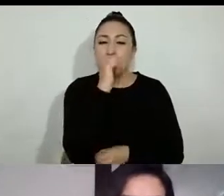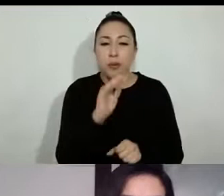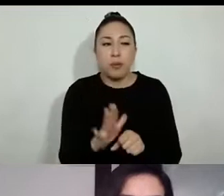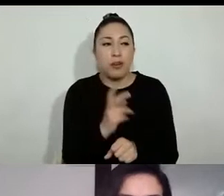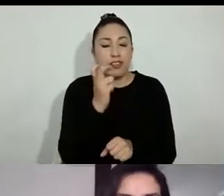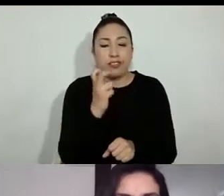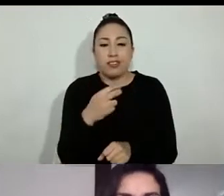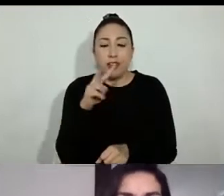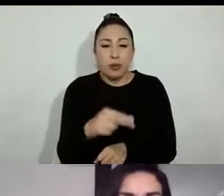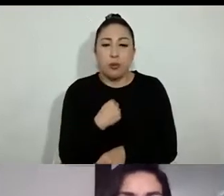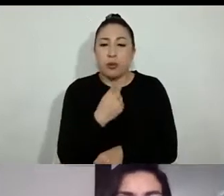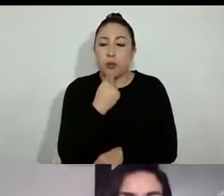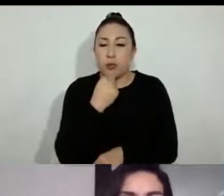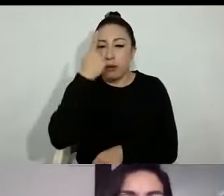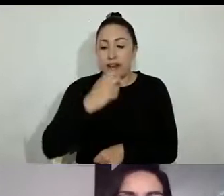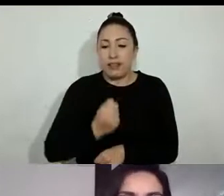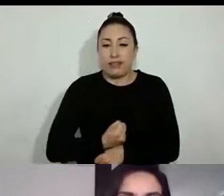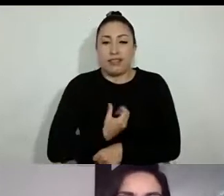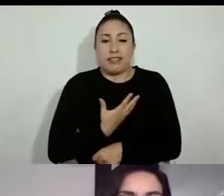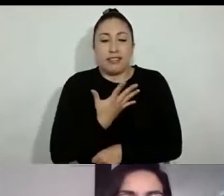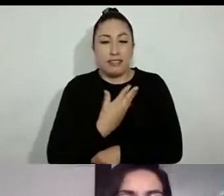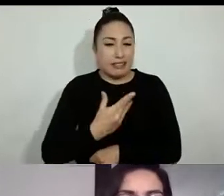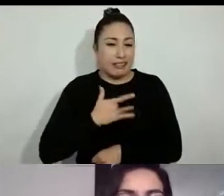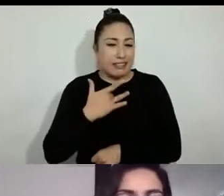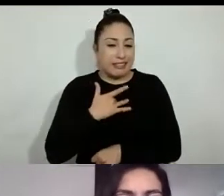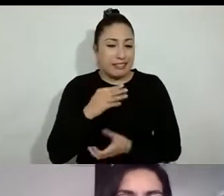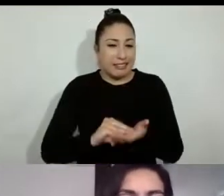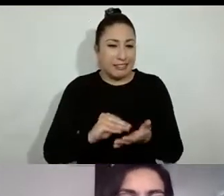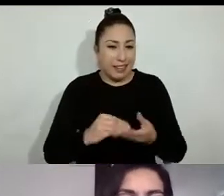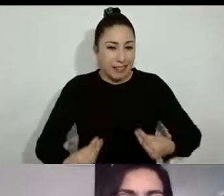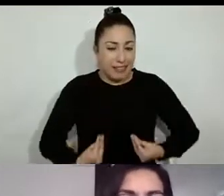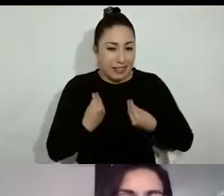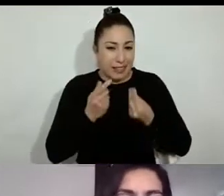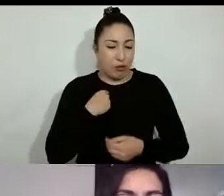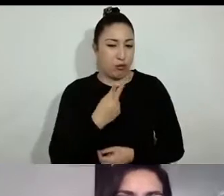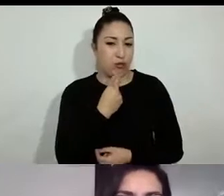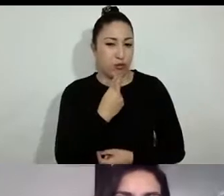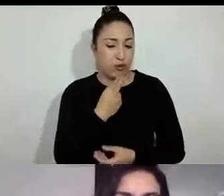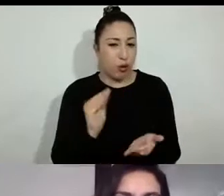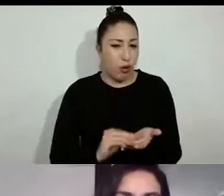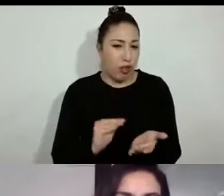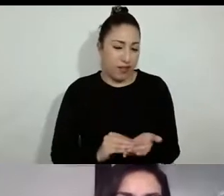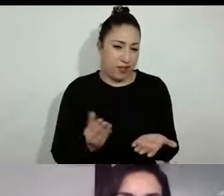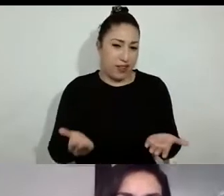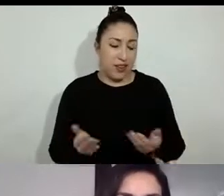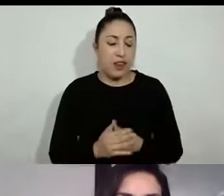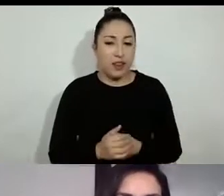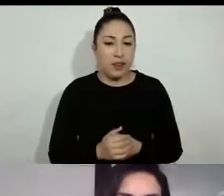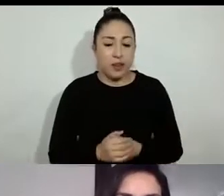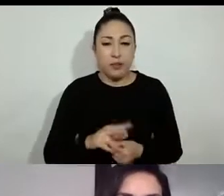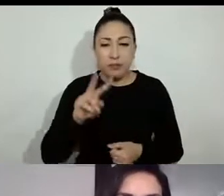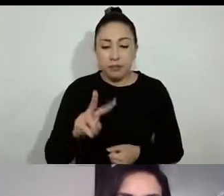Pertenecer a la generación del 68, formada en el paradigma de que está